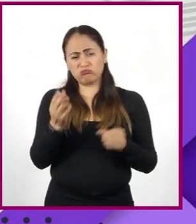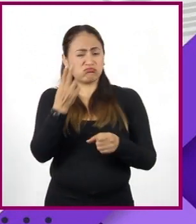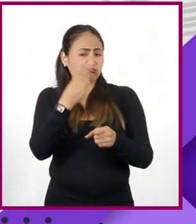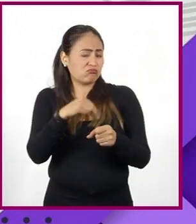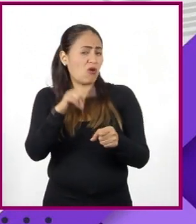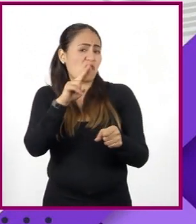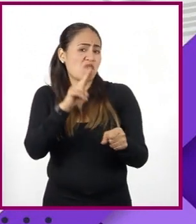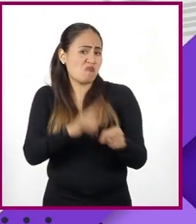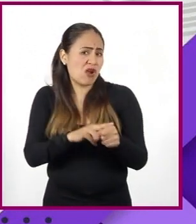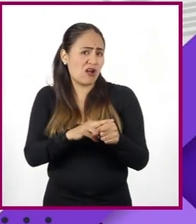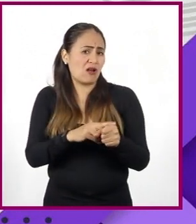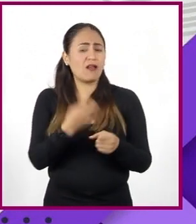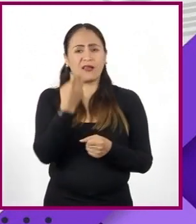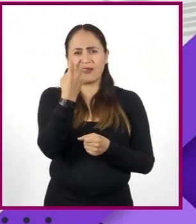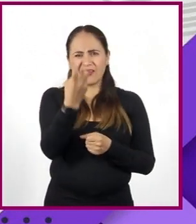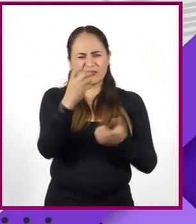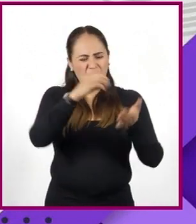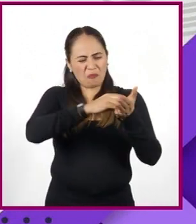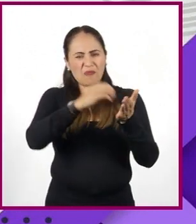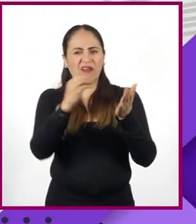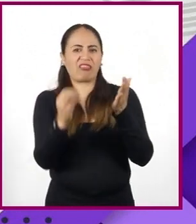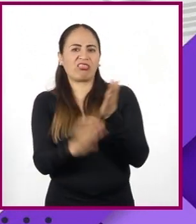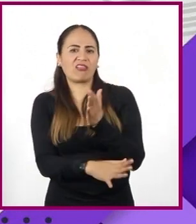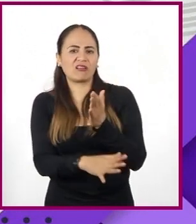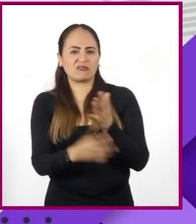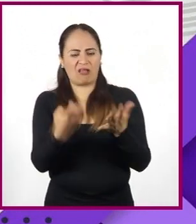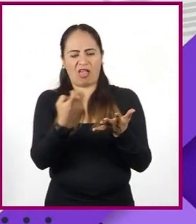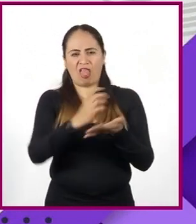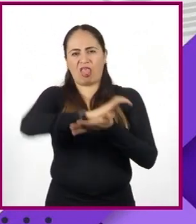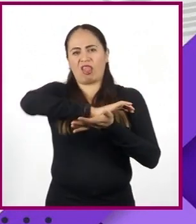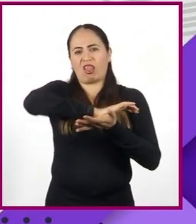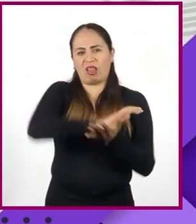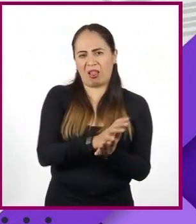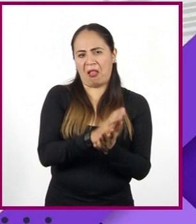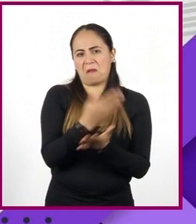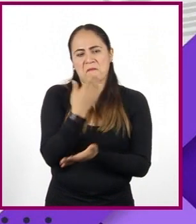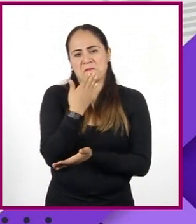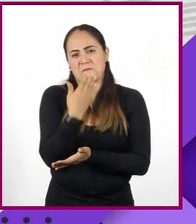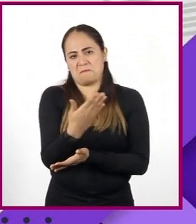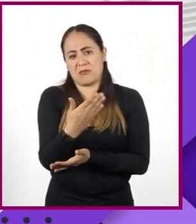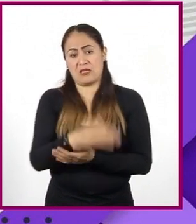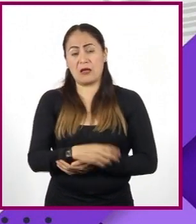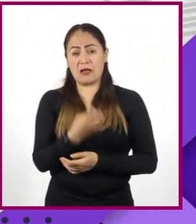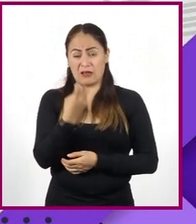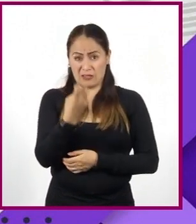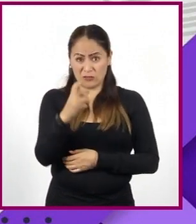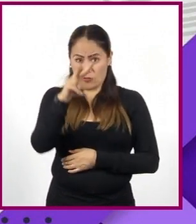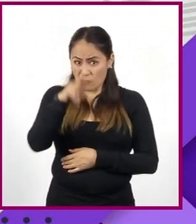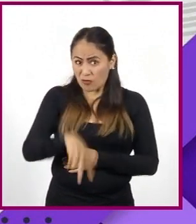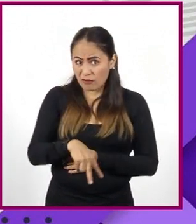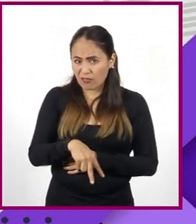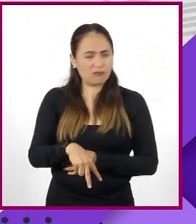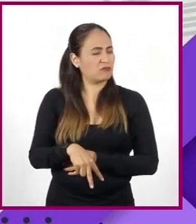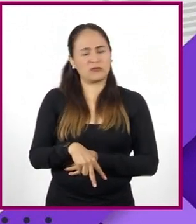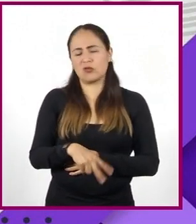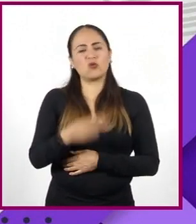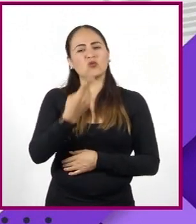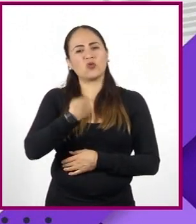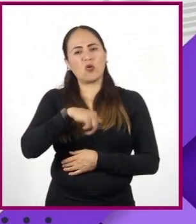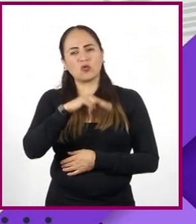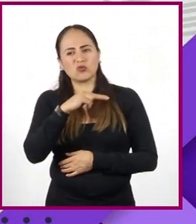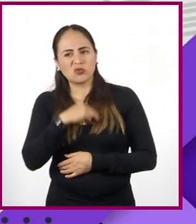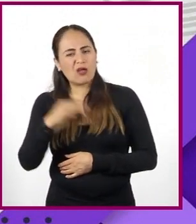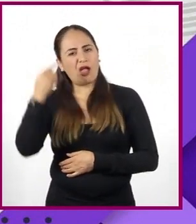toman como pretexto para hacer aceptable el trato discriminatorio, cuando en realidad solo nos estamos dejando llevar